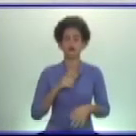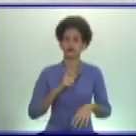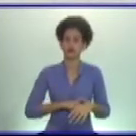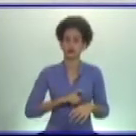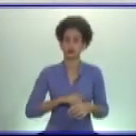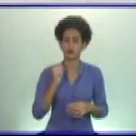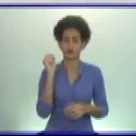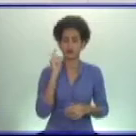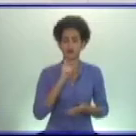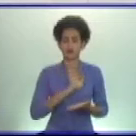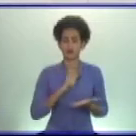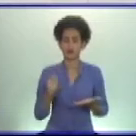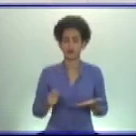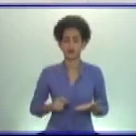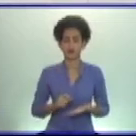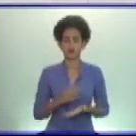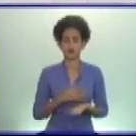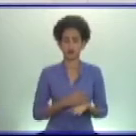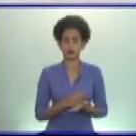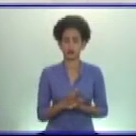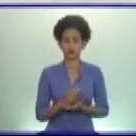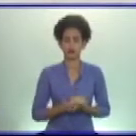seguir.